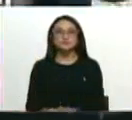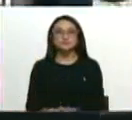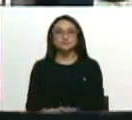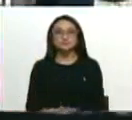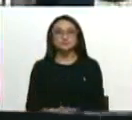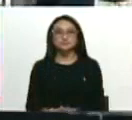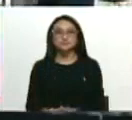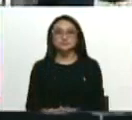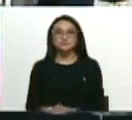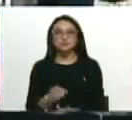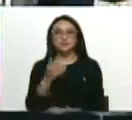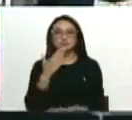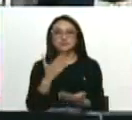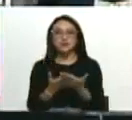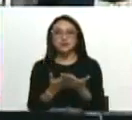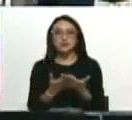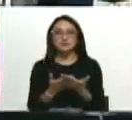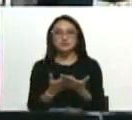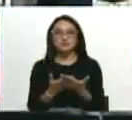Muchas gracias.